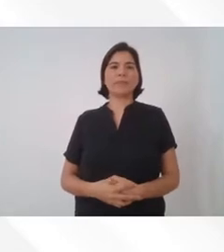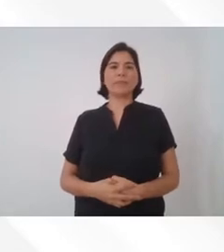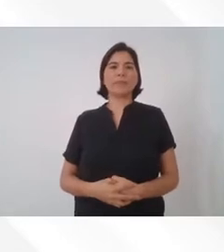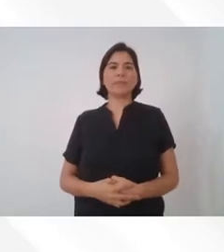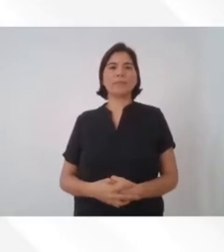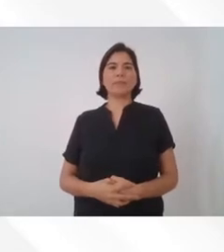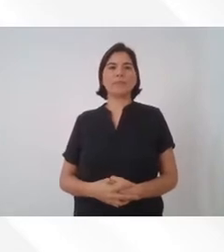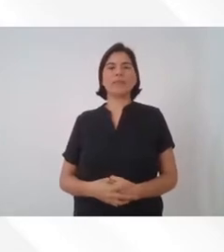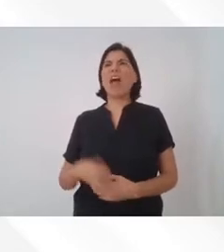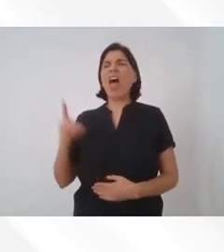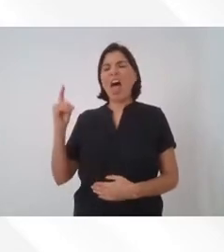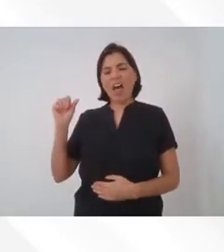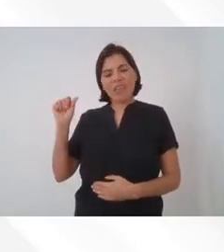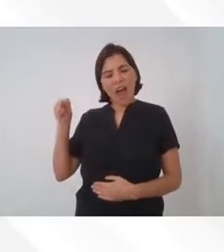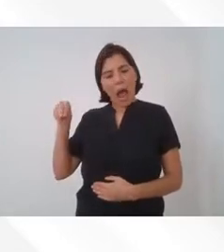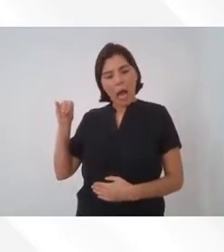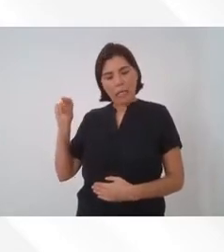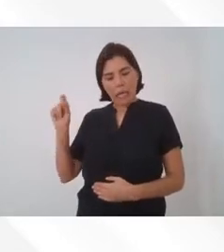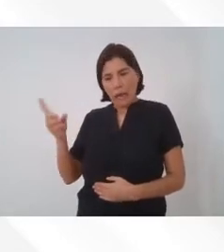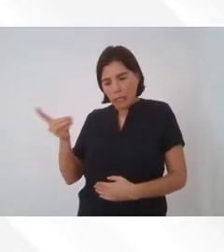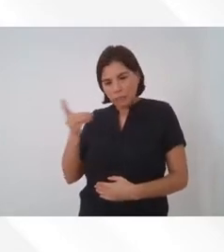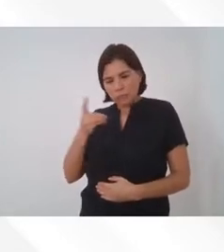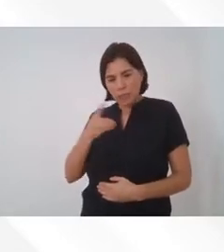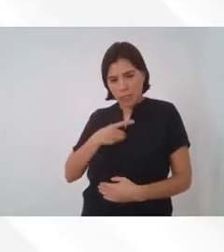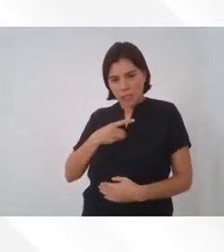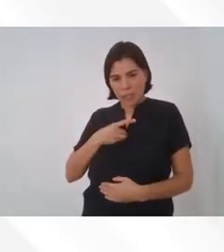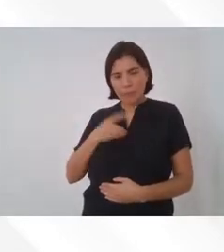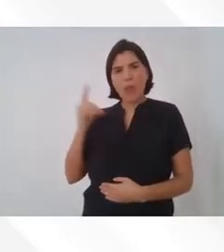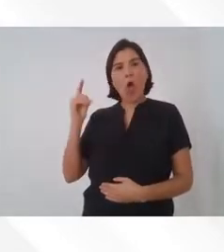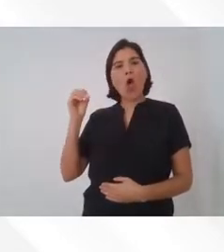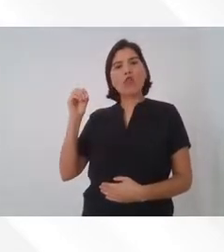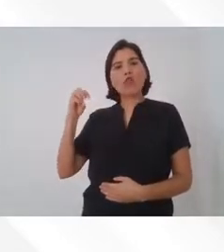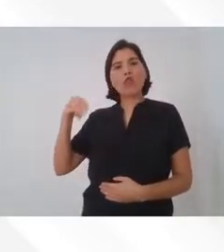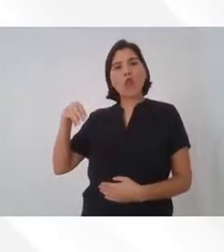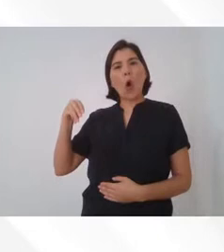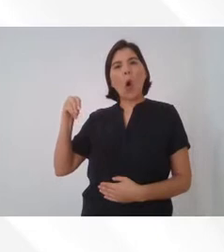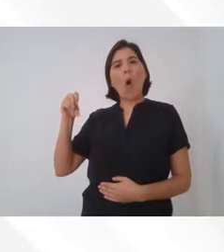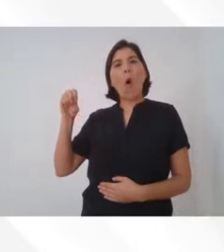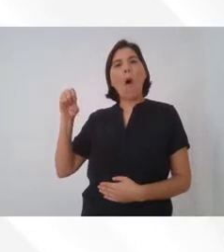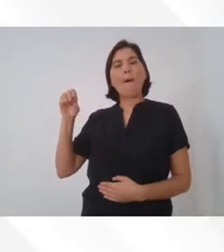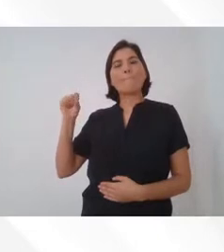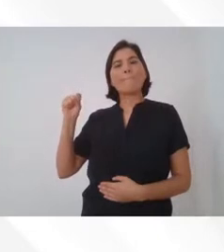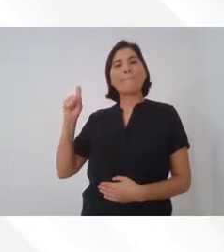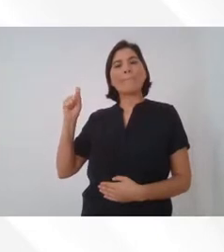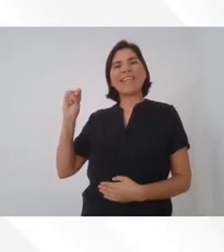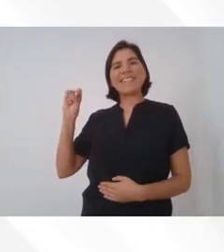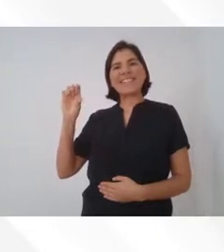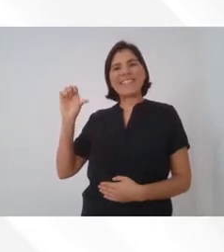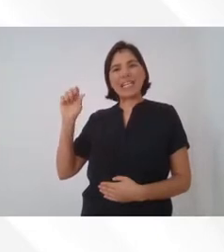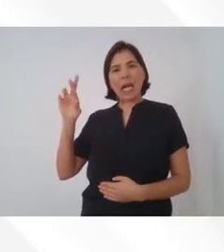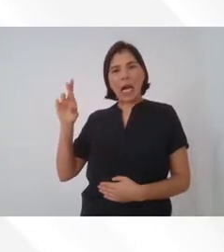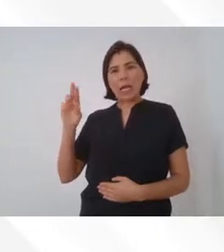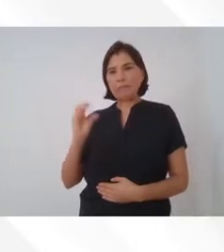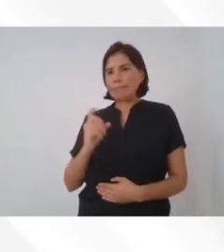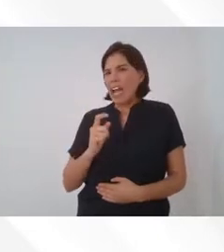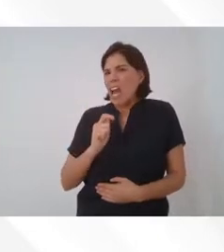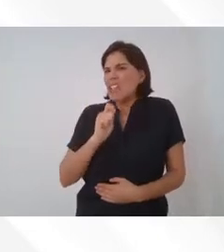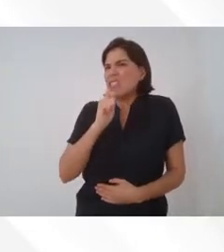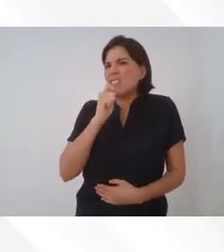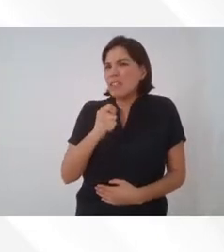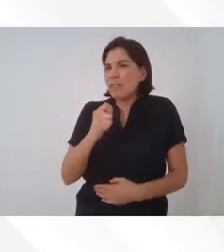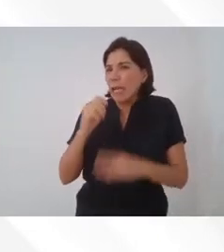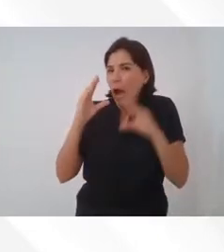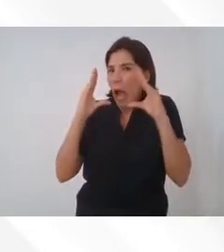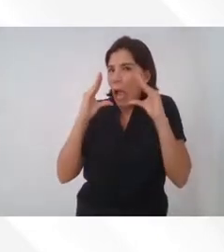nos dice que domesticar para ella es enseñar. Rosa Hernández, acostumbrar a